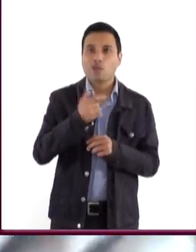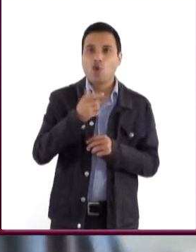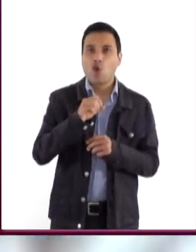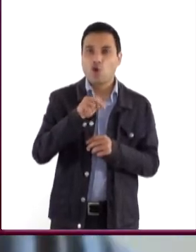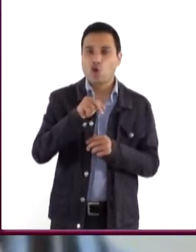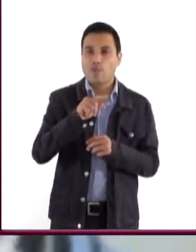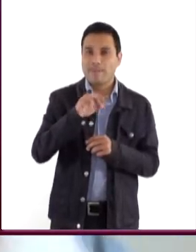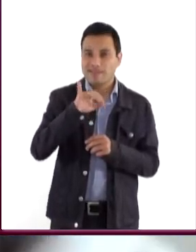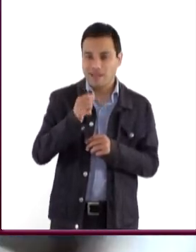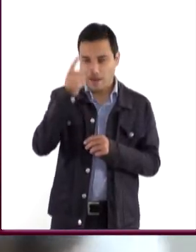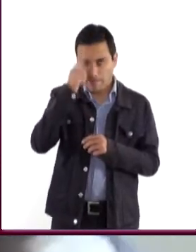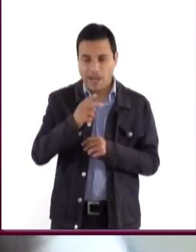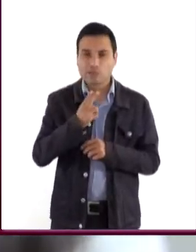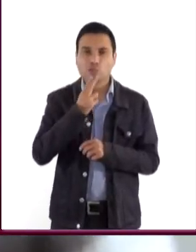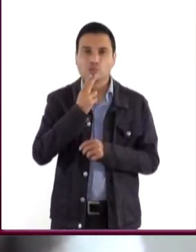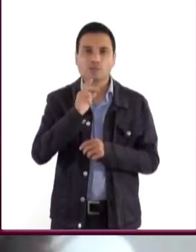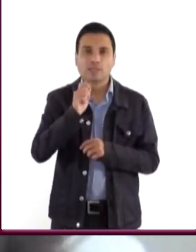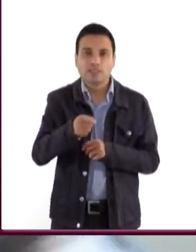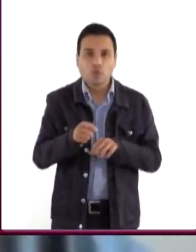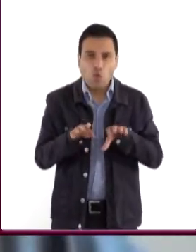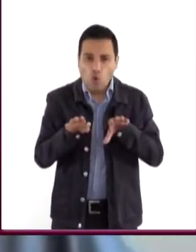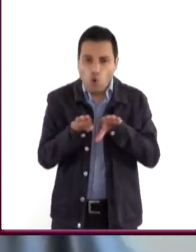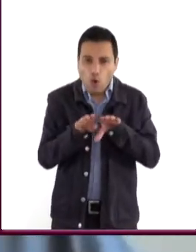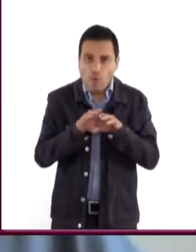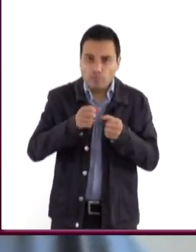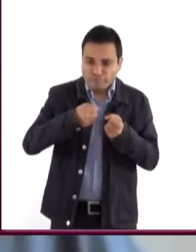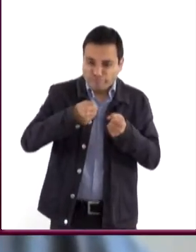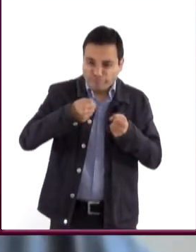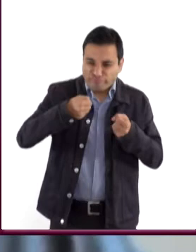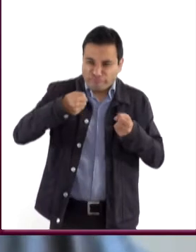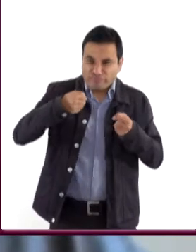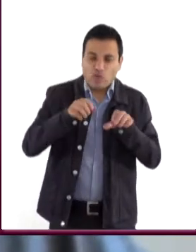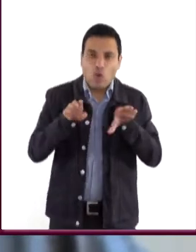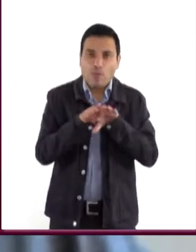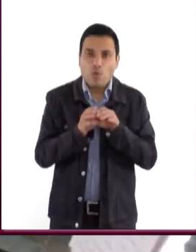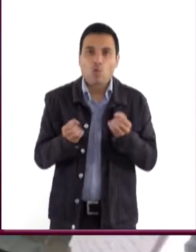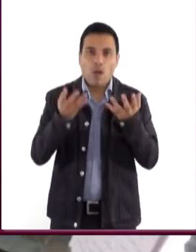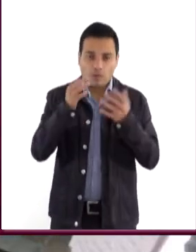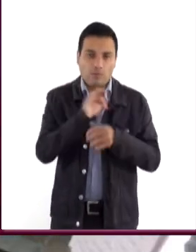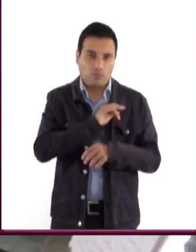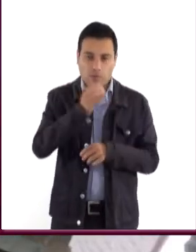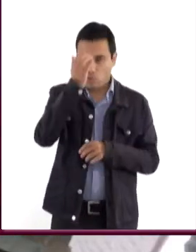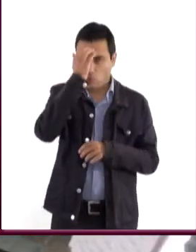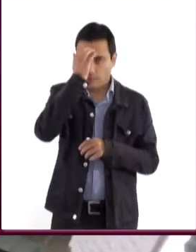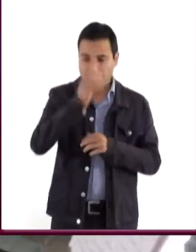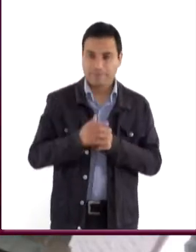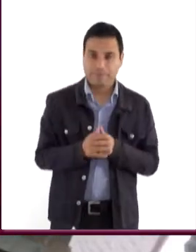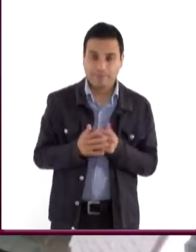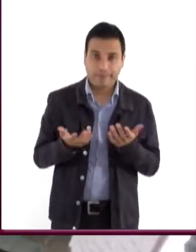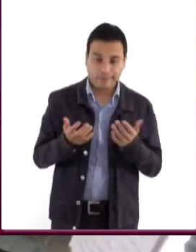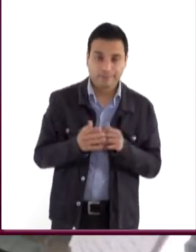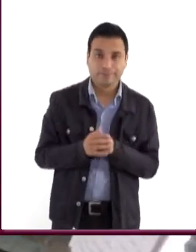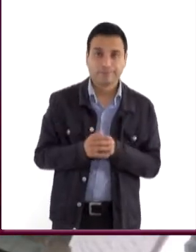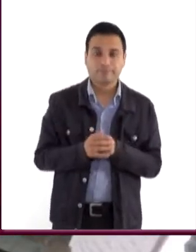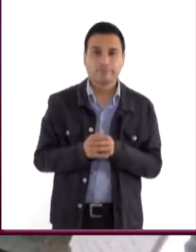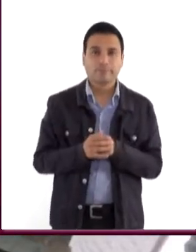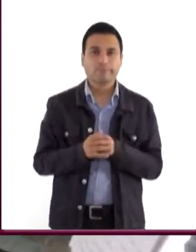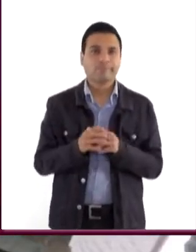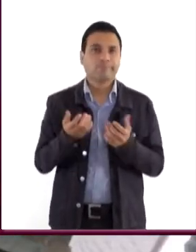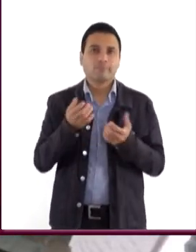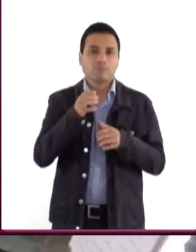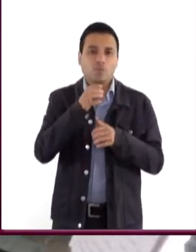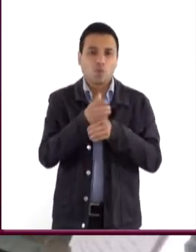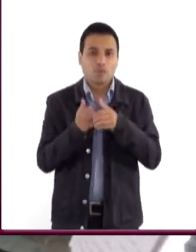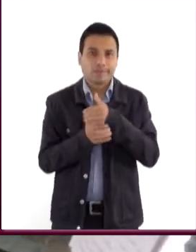así, que nos diga qué tanto se estira el resorte como función del tiempo, ¿no? Y para los casos más sencillos